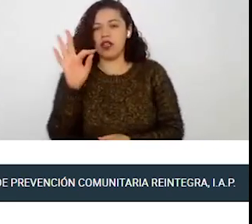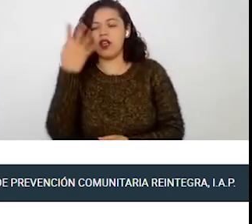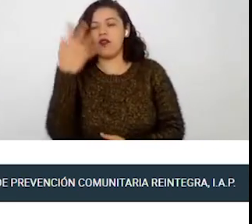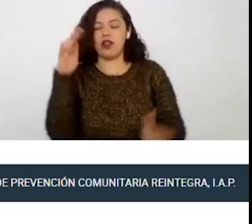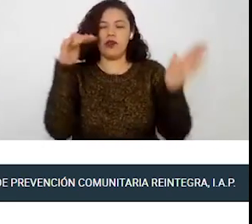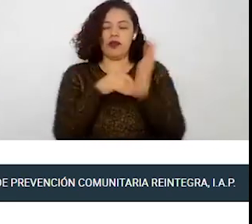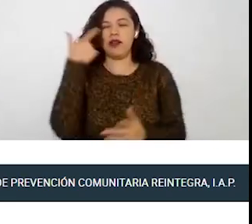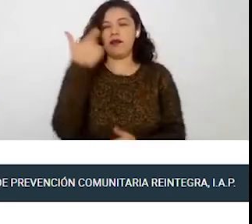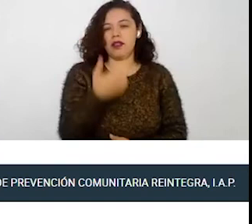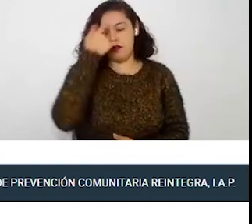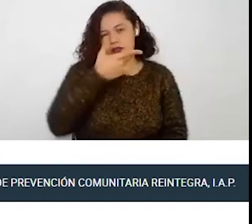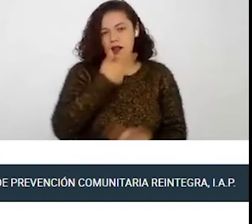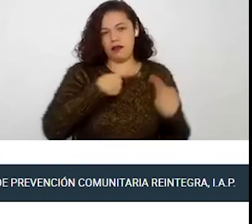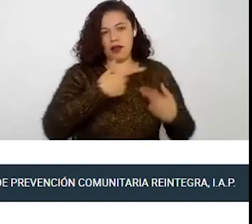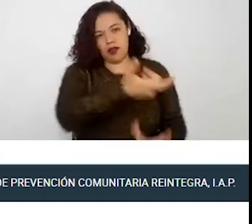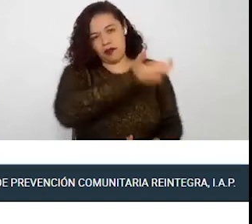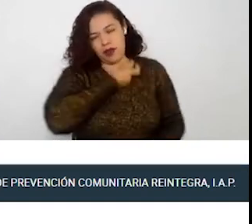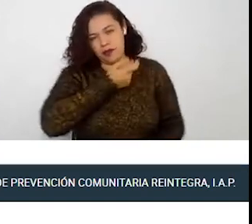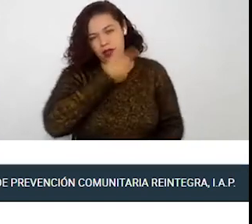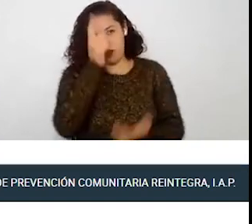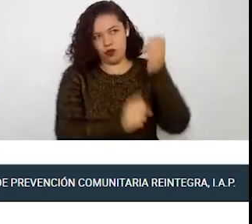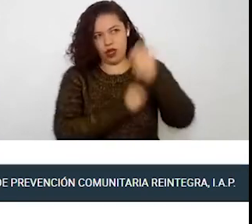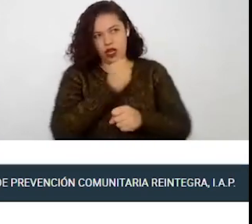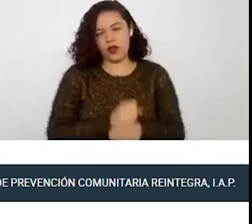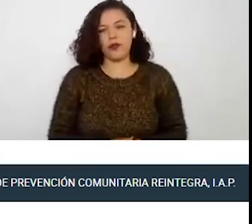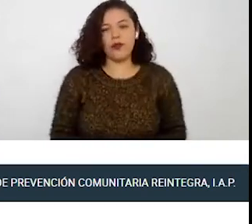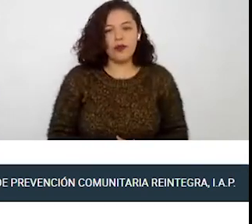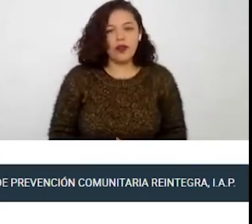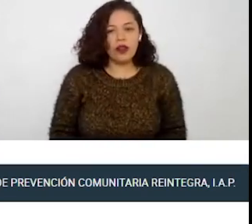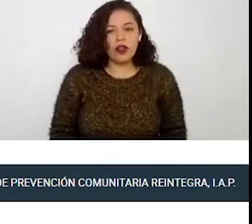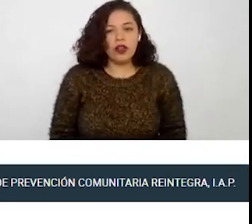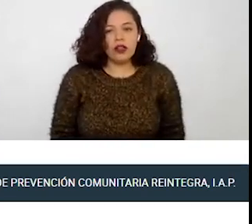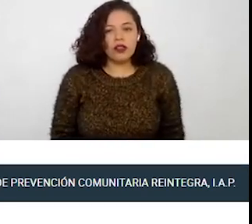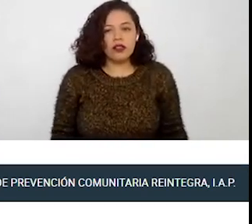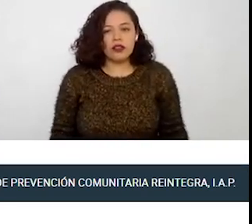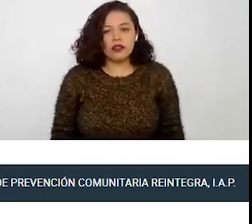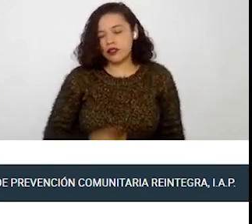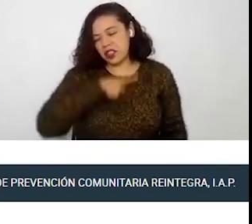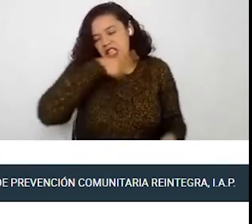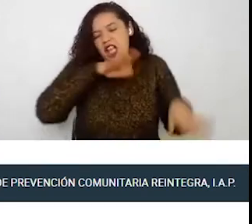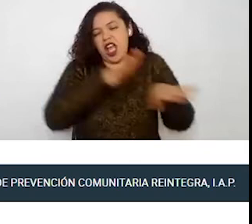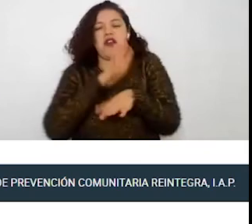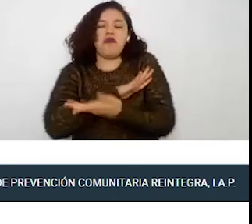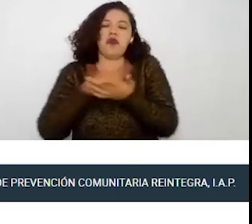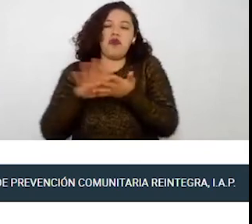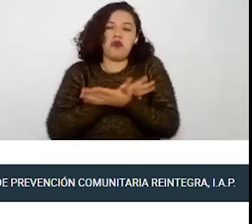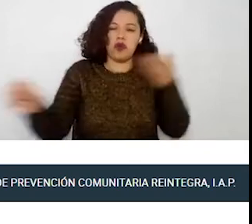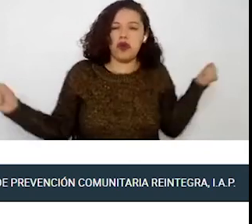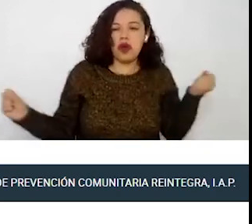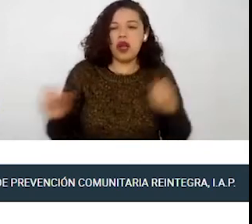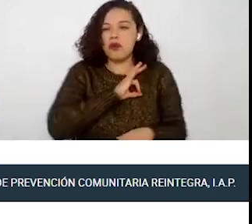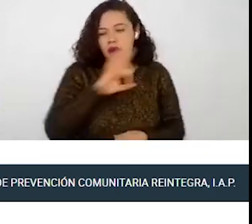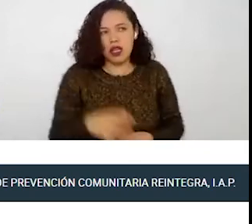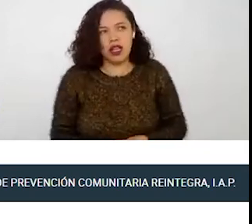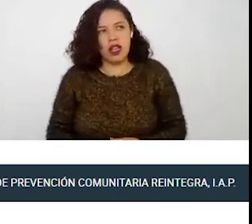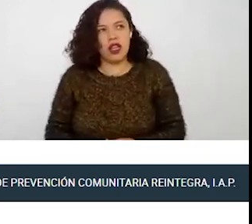de cuotas de recuperación en el año aquí como les digo pueden hacer cambios pueden borrar la cuenta pueden poner